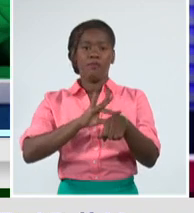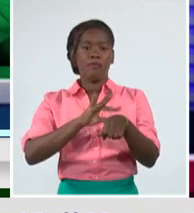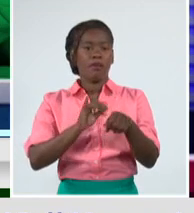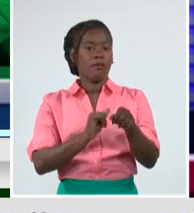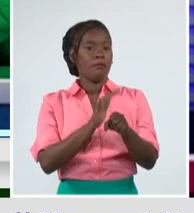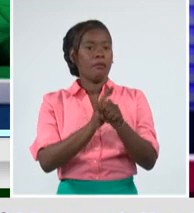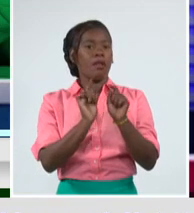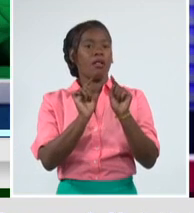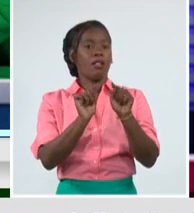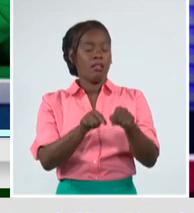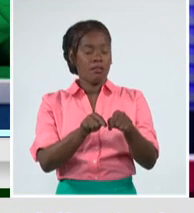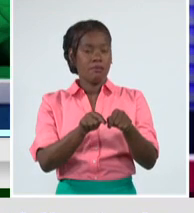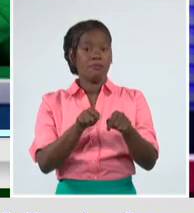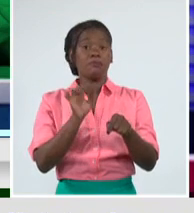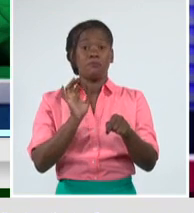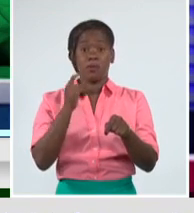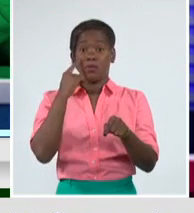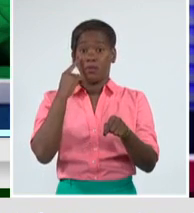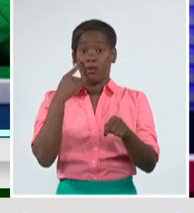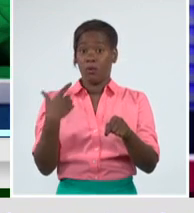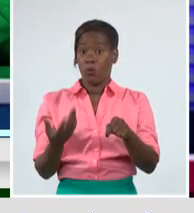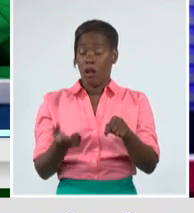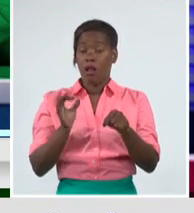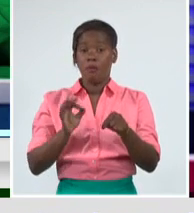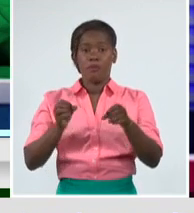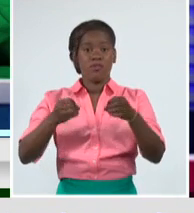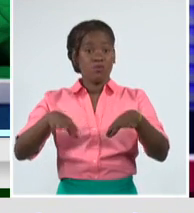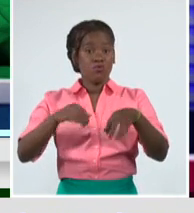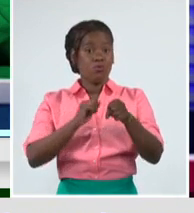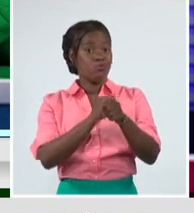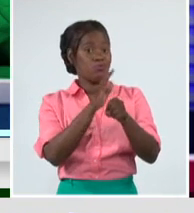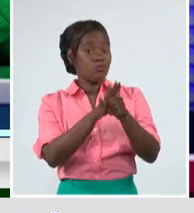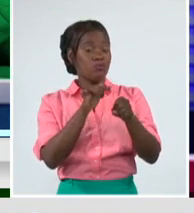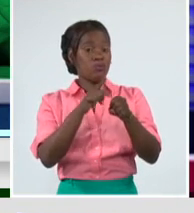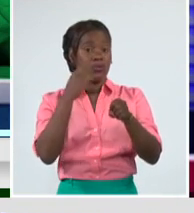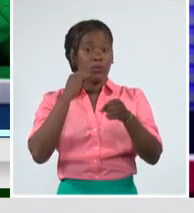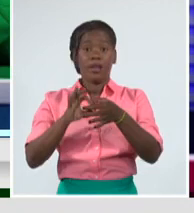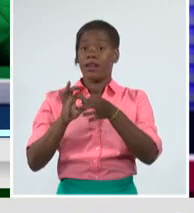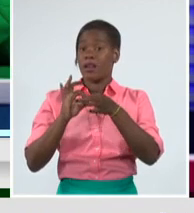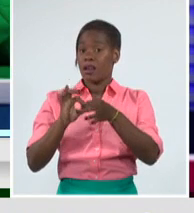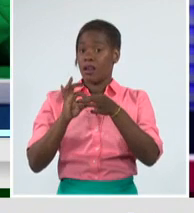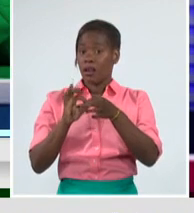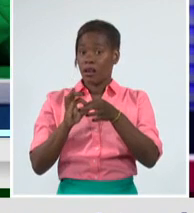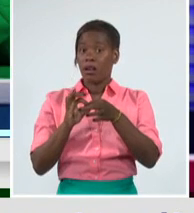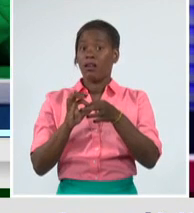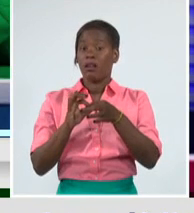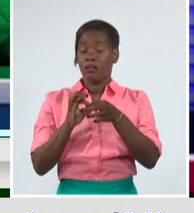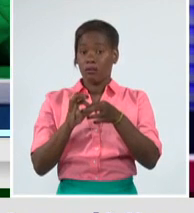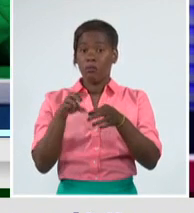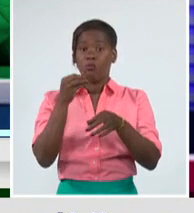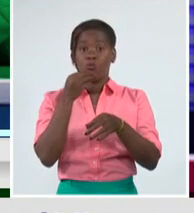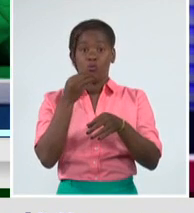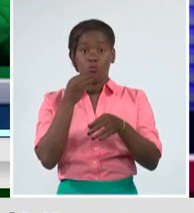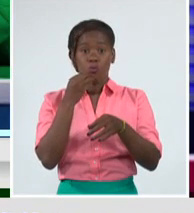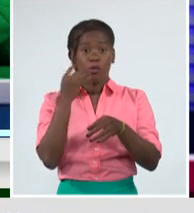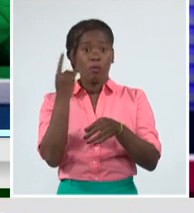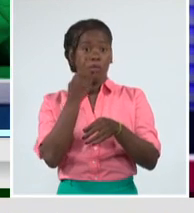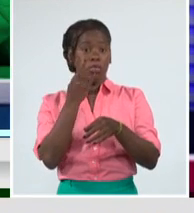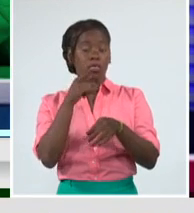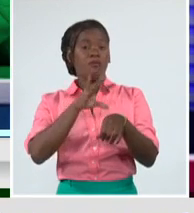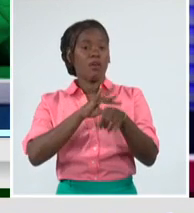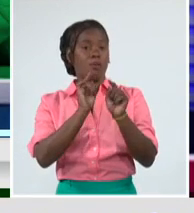modificando, y de todas formas en el acumulado el 24,7% de todos los diagnosticados han resultado